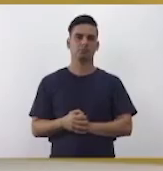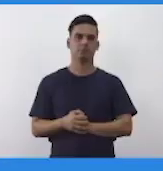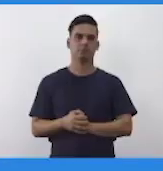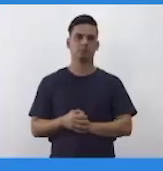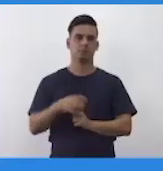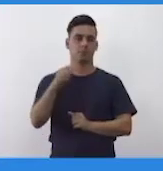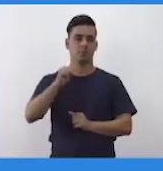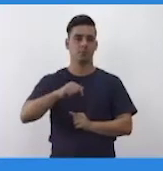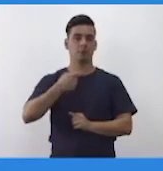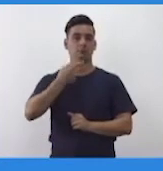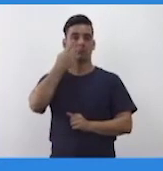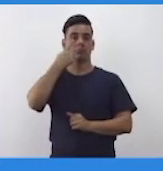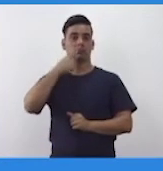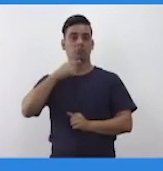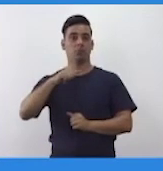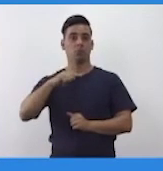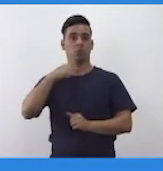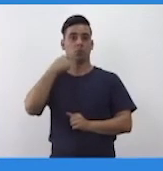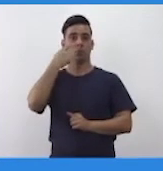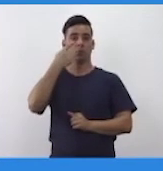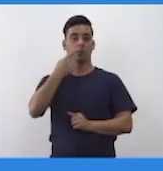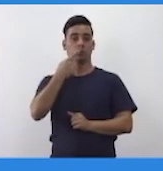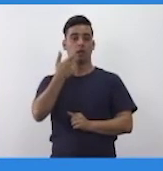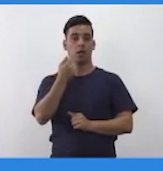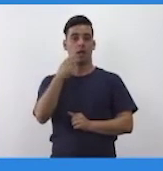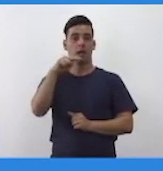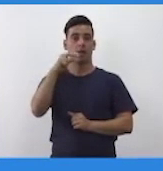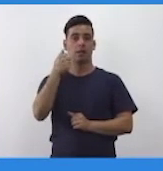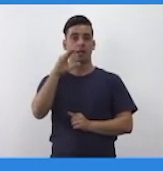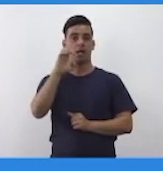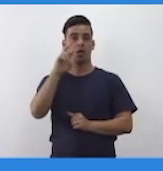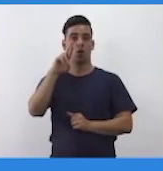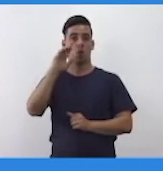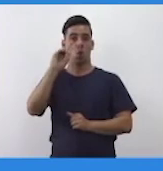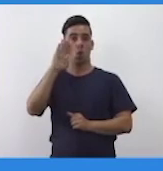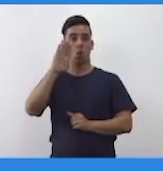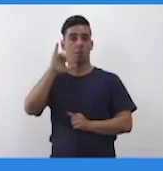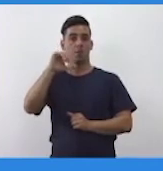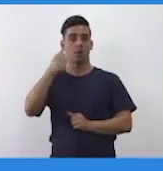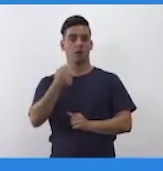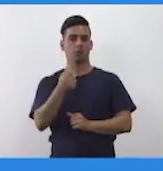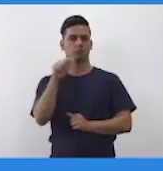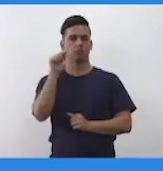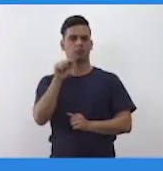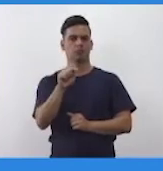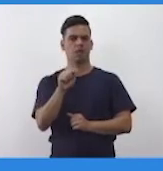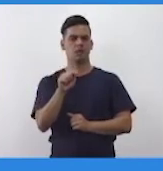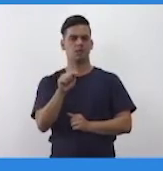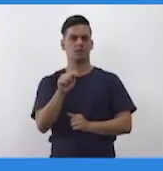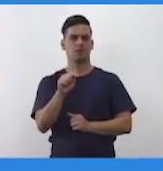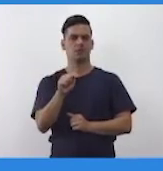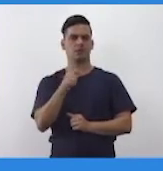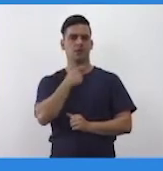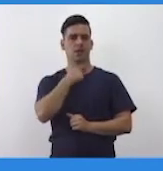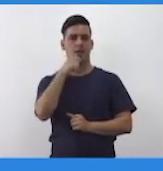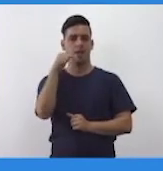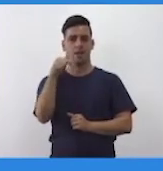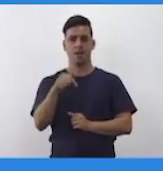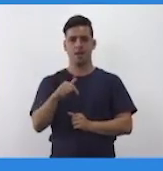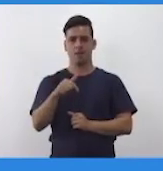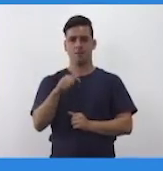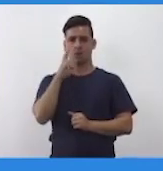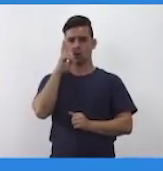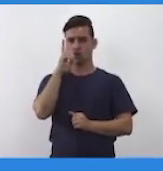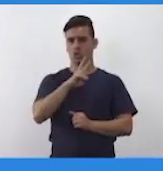anaerobia. En el caso de la respiración anaerobia, como bien aparece